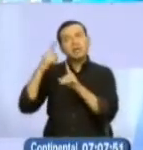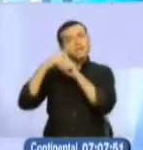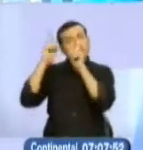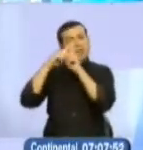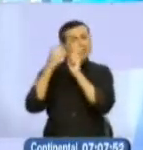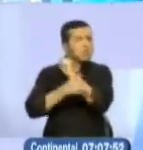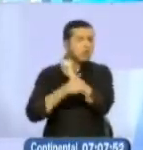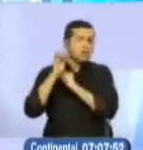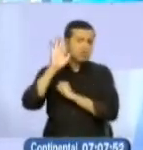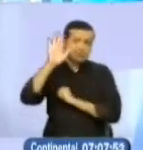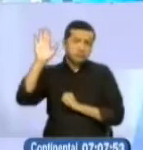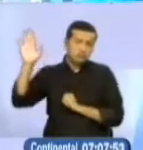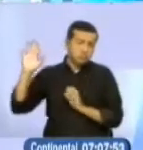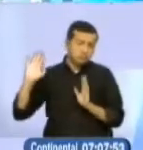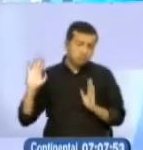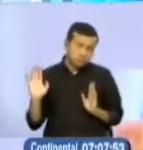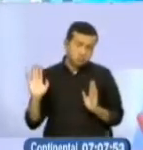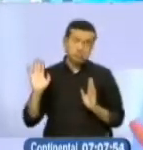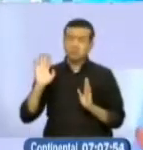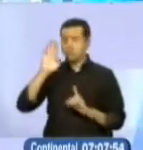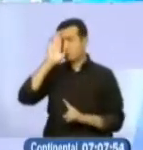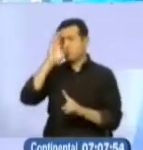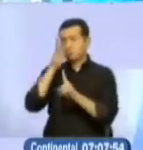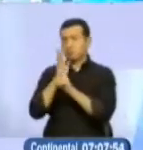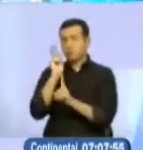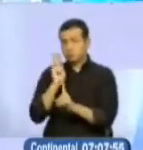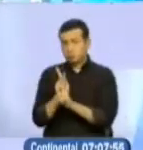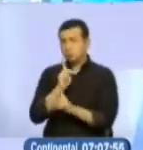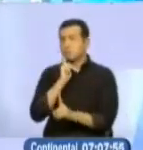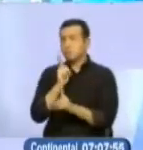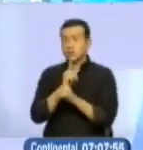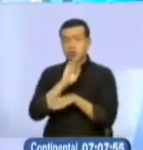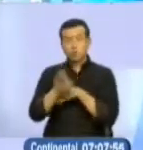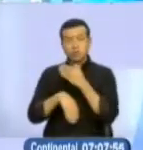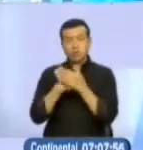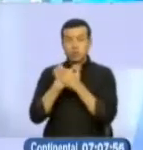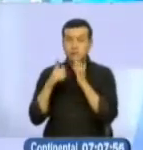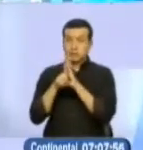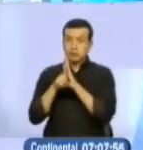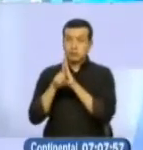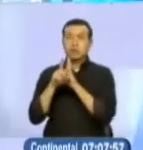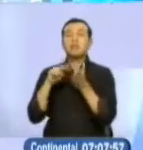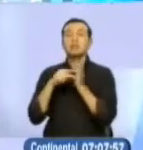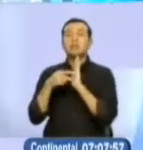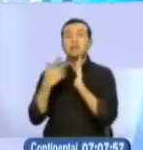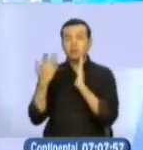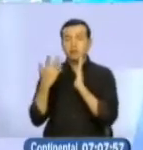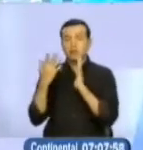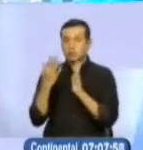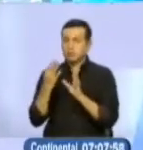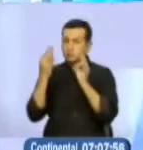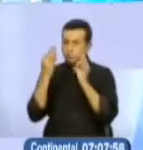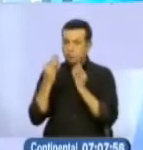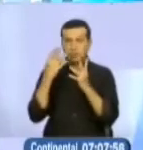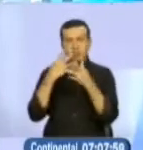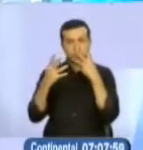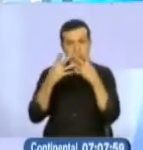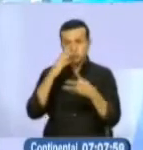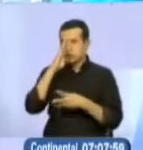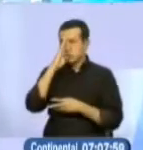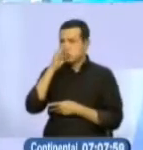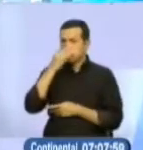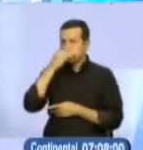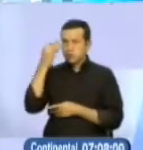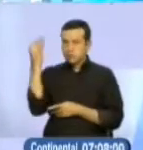jurídicos que aseguran también el objetivo central que tienen todas estas legislaciones y asegurar la transparencia la